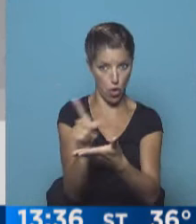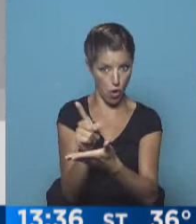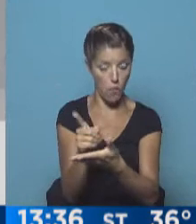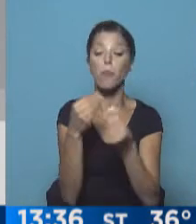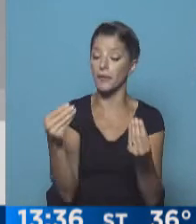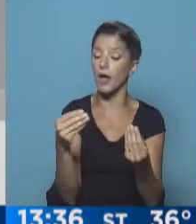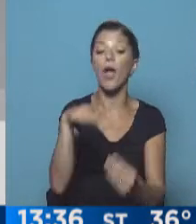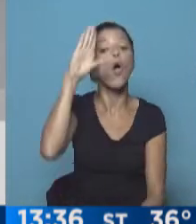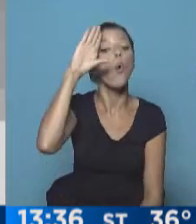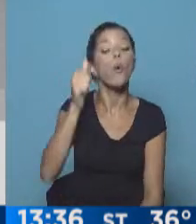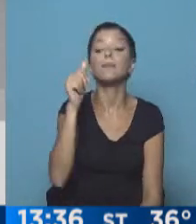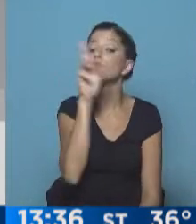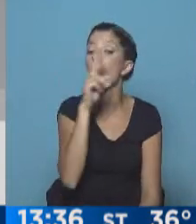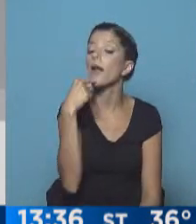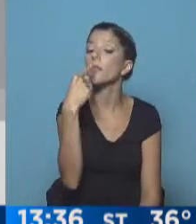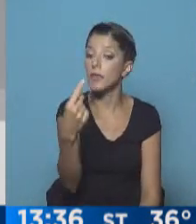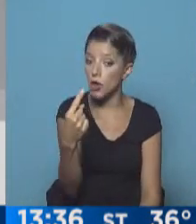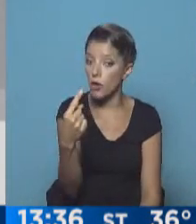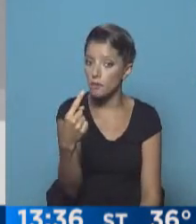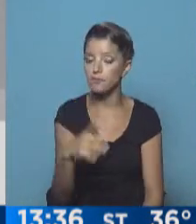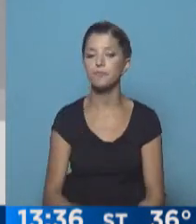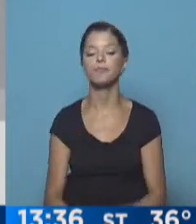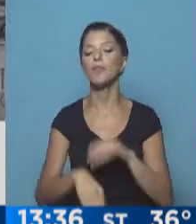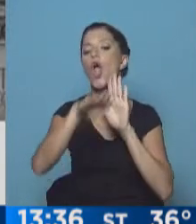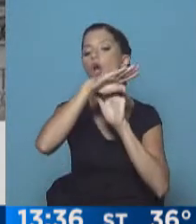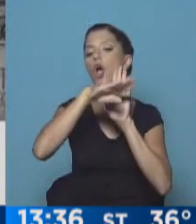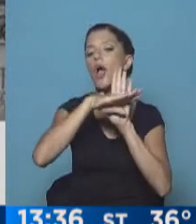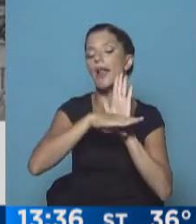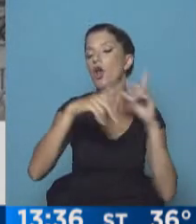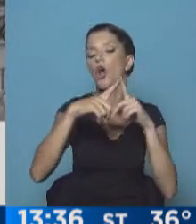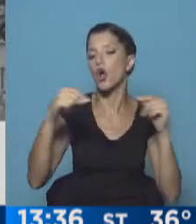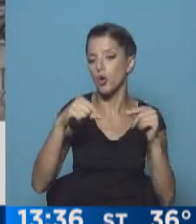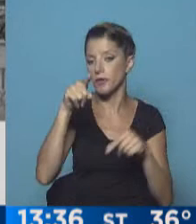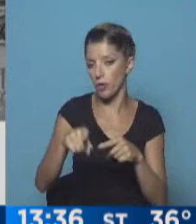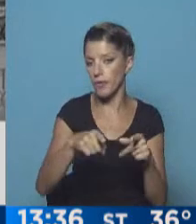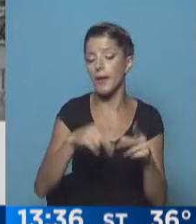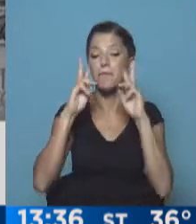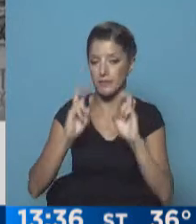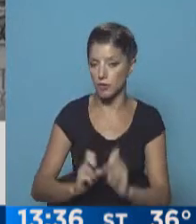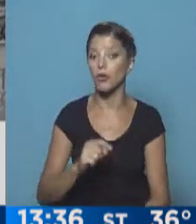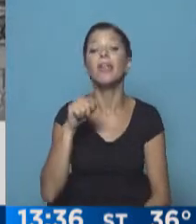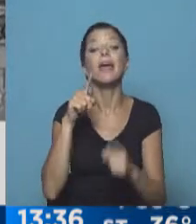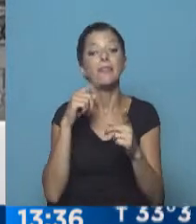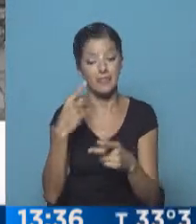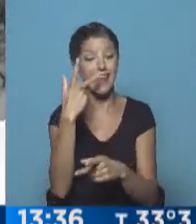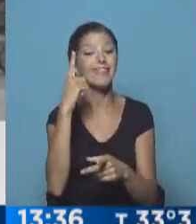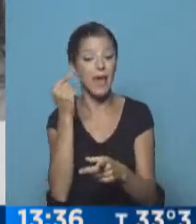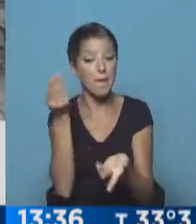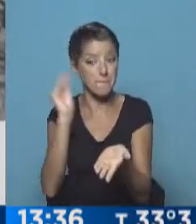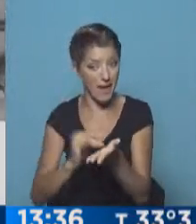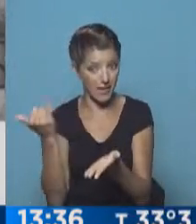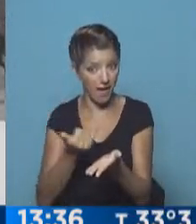adujo que el código del código procesal le daba todavía tres días porque ella